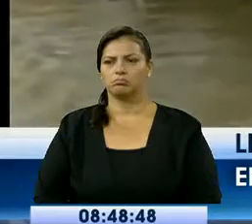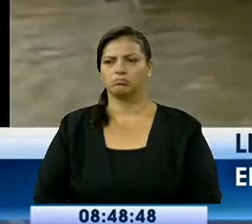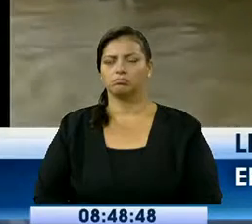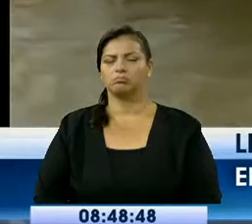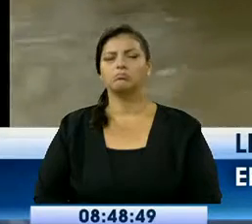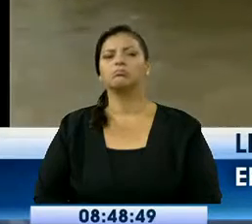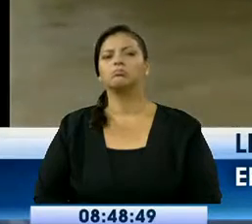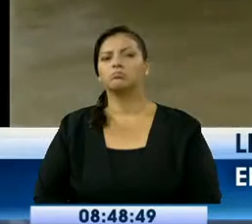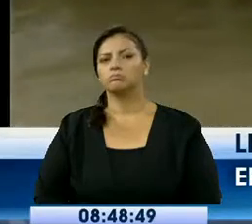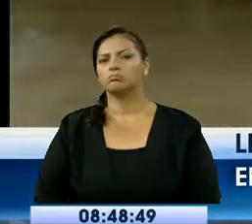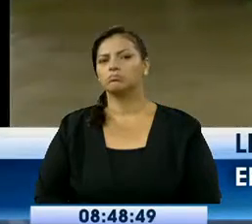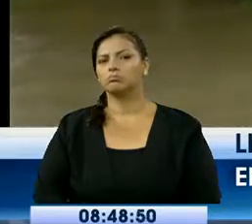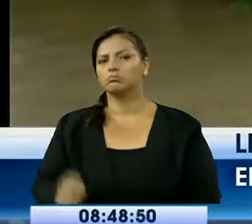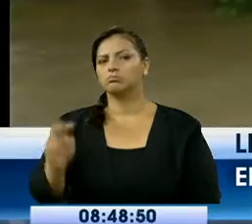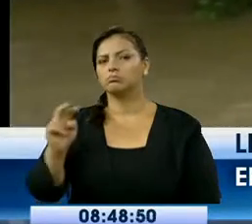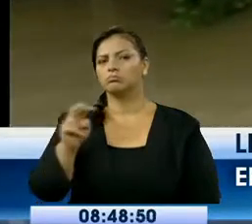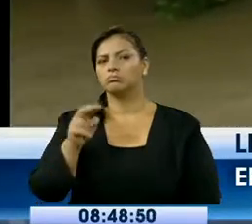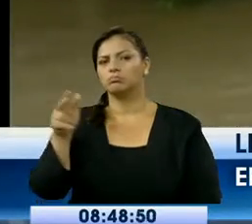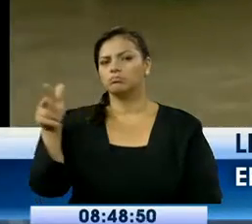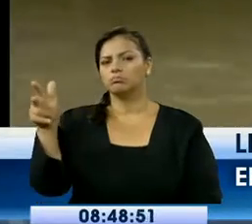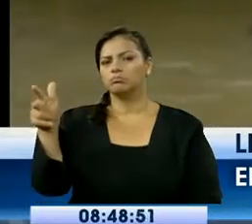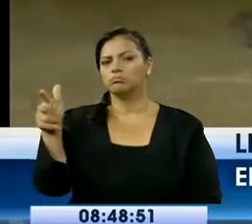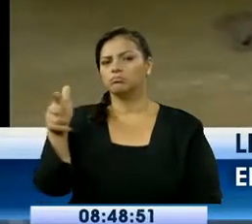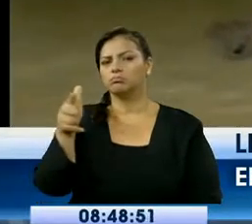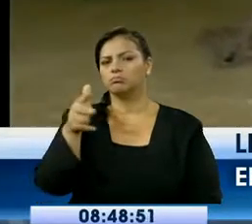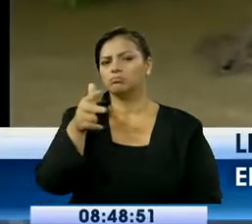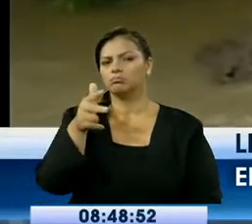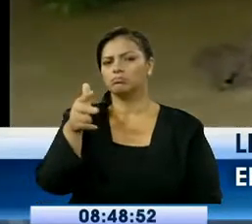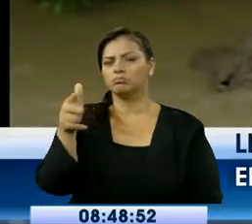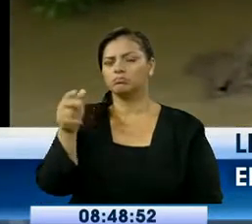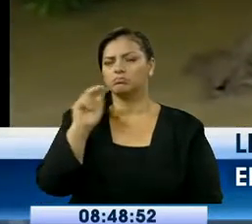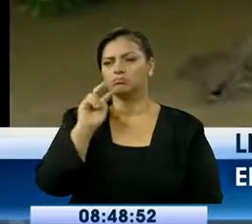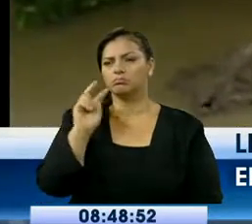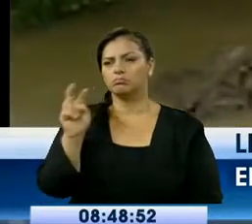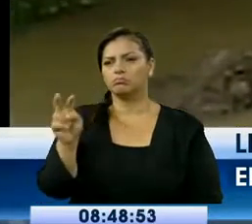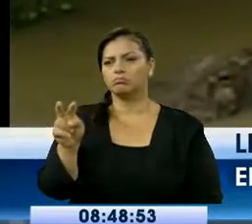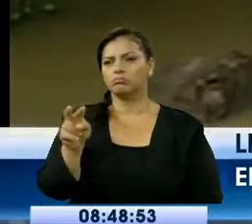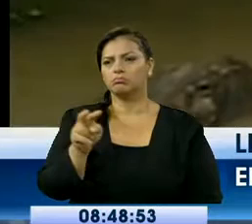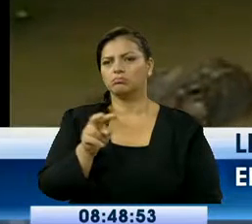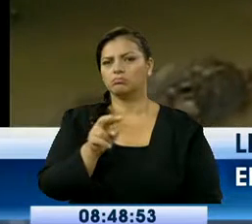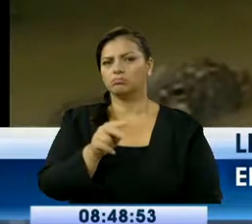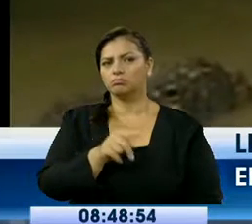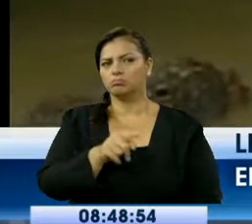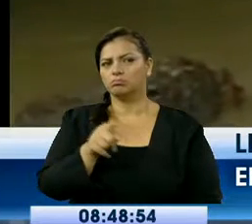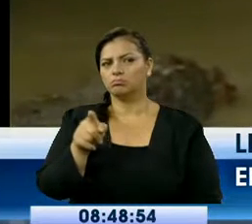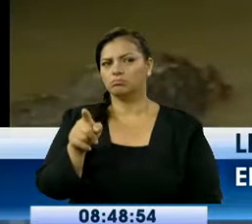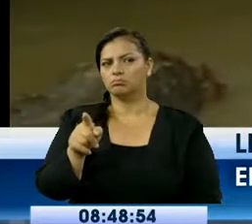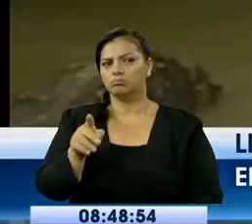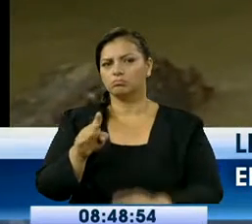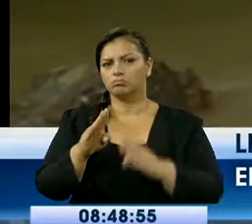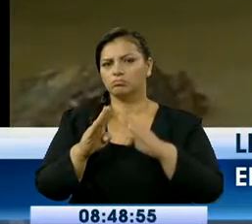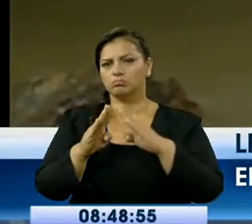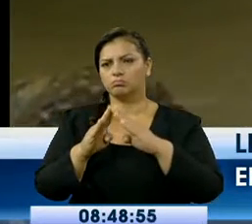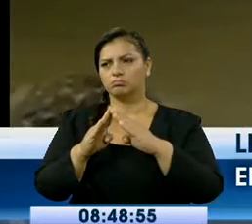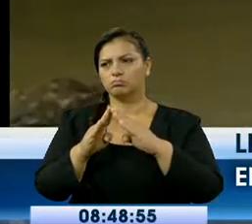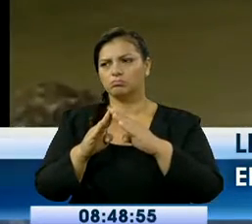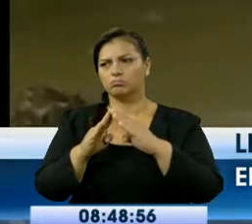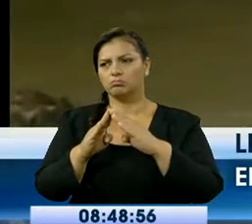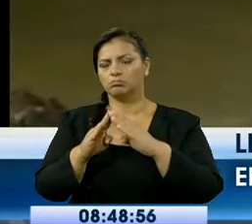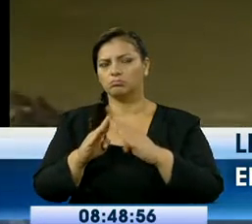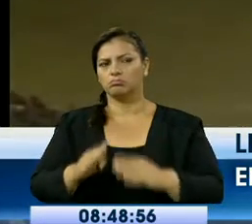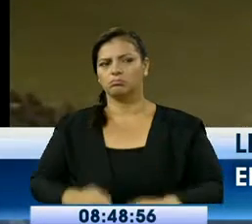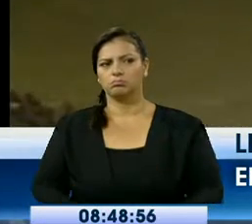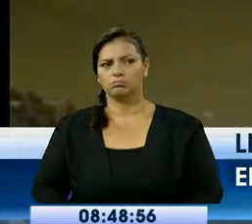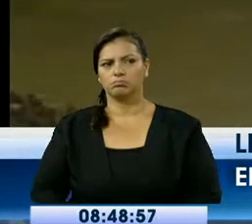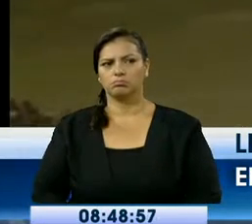Sí, está graficando en estos momentos, Fernando. Allí observamos, esta es una vivienda. Por acá, el agua, junto a